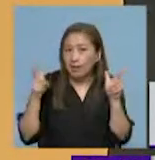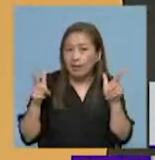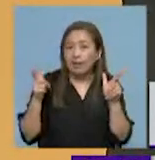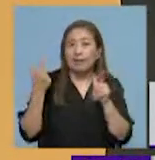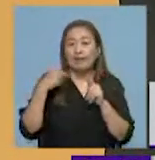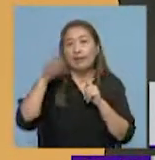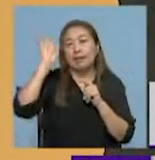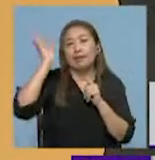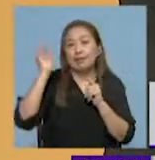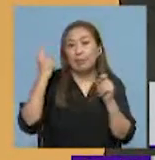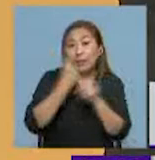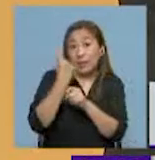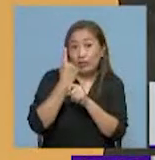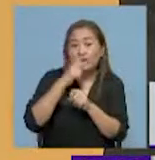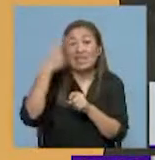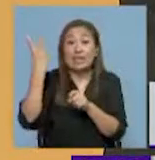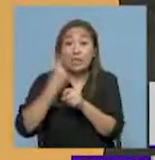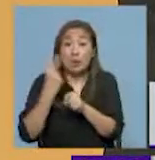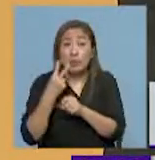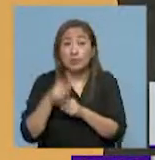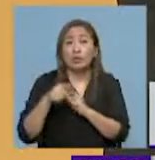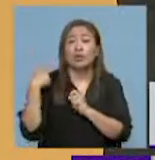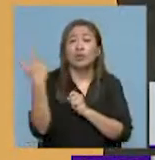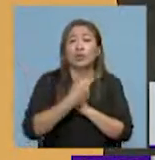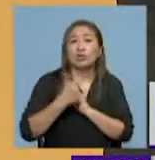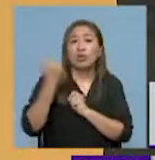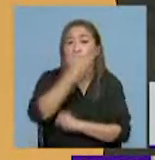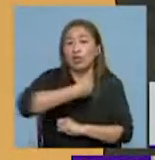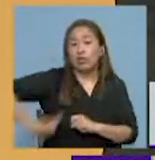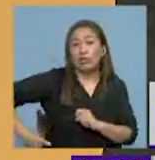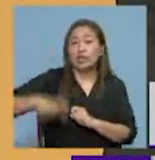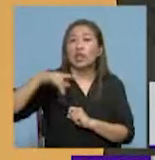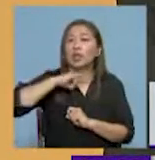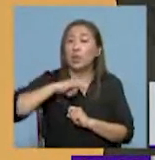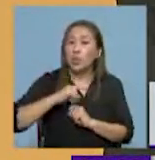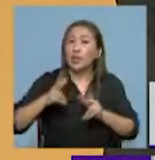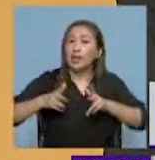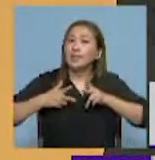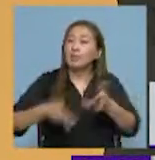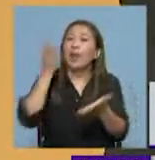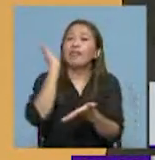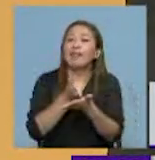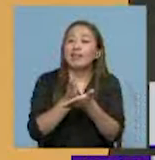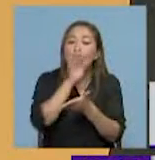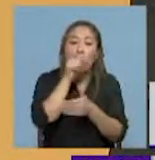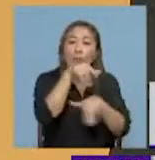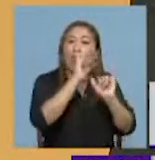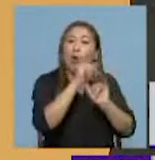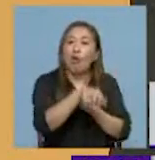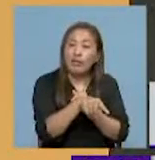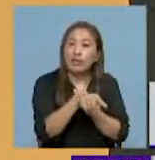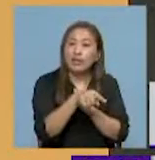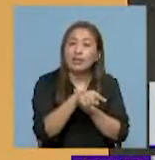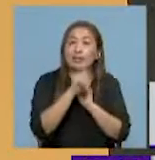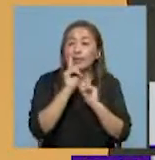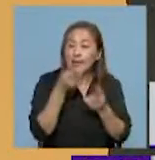segundo nosotros desde el gobierno de la provincia garantizamos el derecho de la niña por